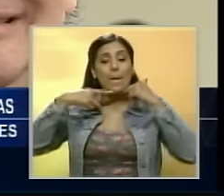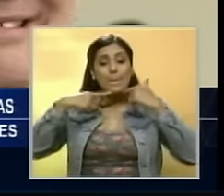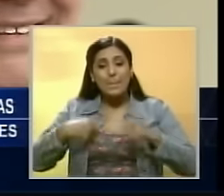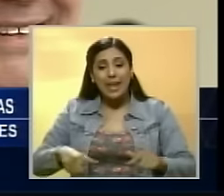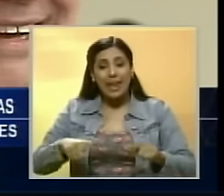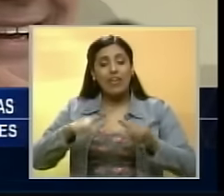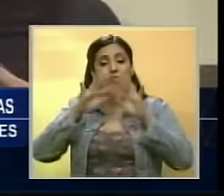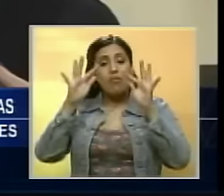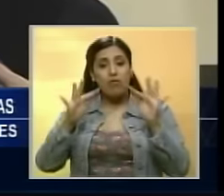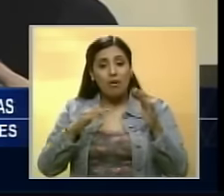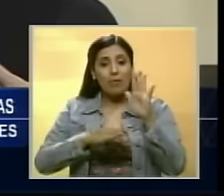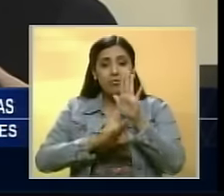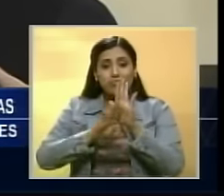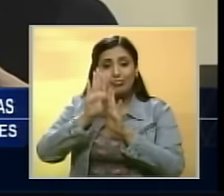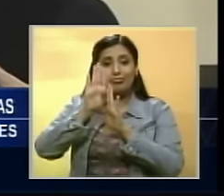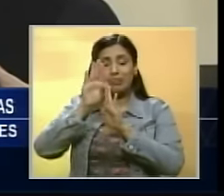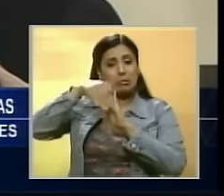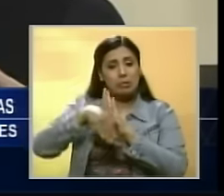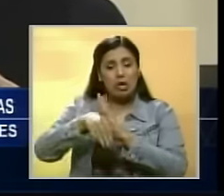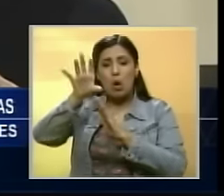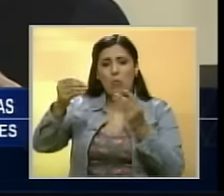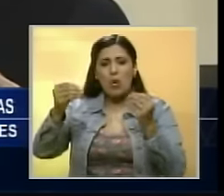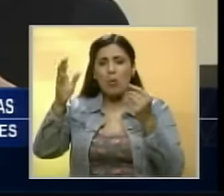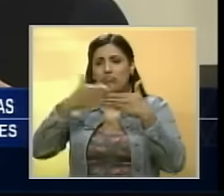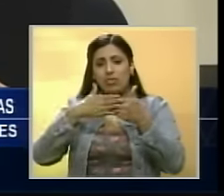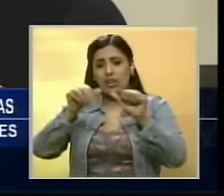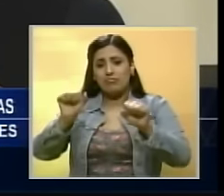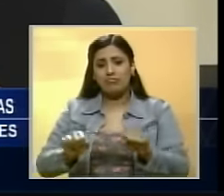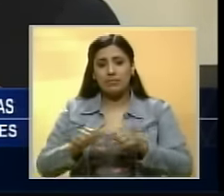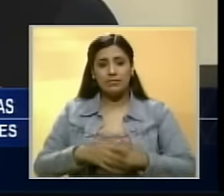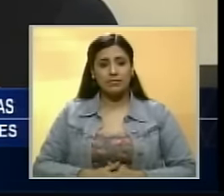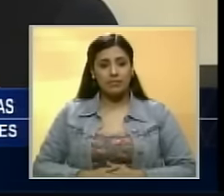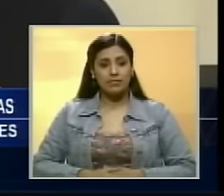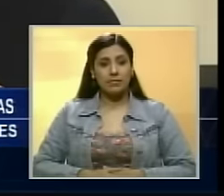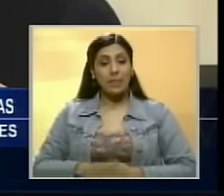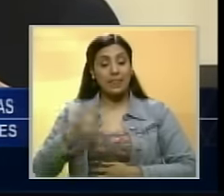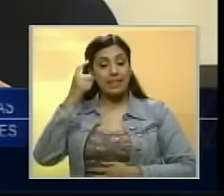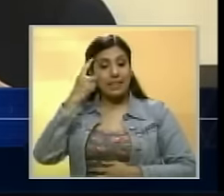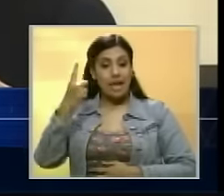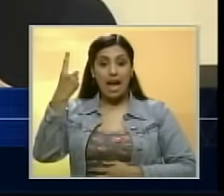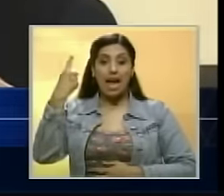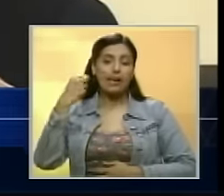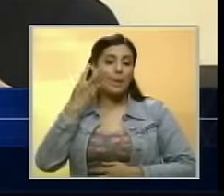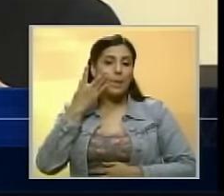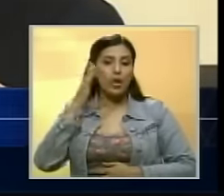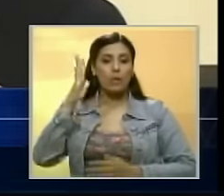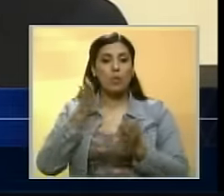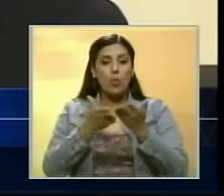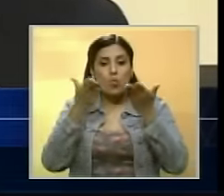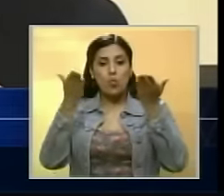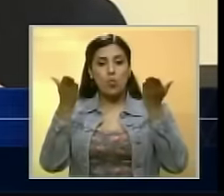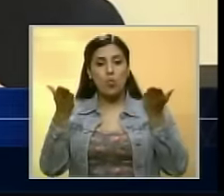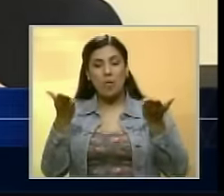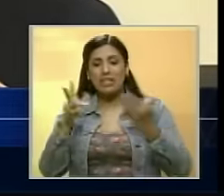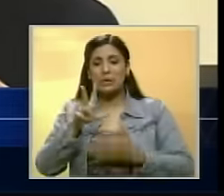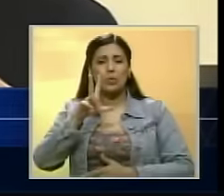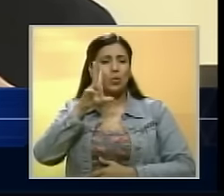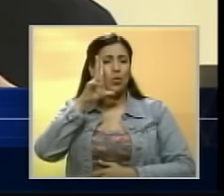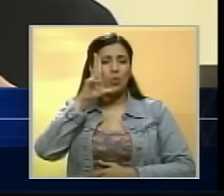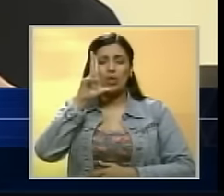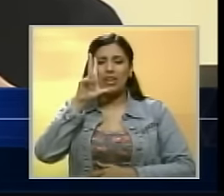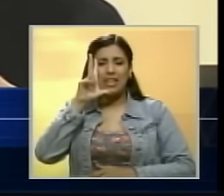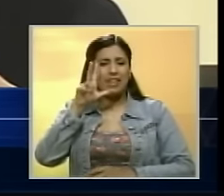alternativas para la adquisición de bienes y servicios el día de ayer por ejemplo en cumaná fue catastrófico para